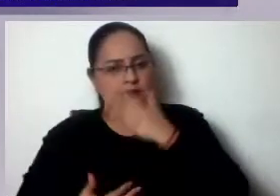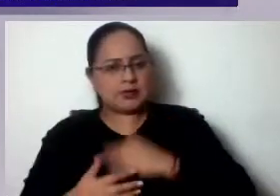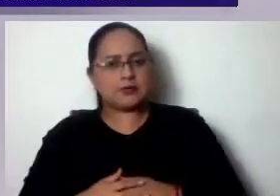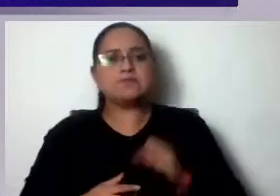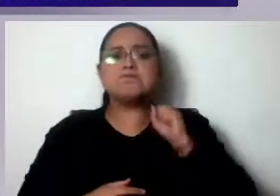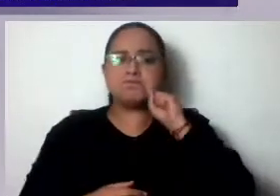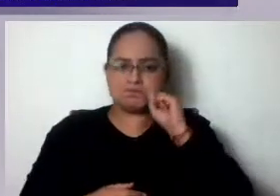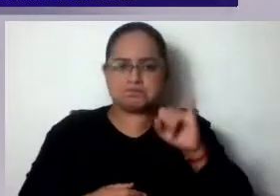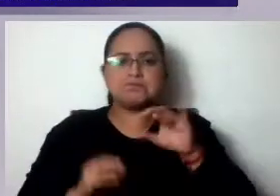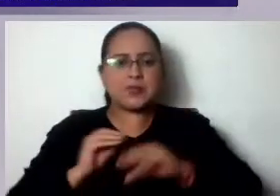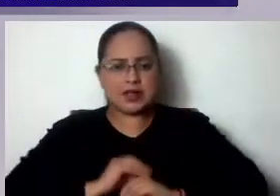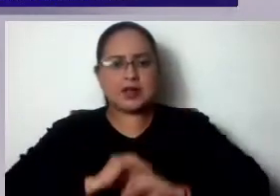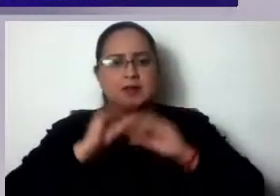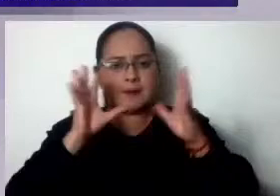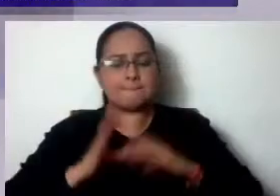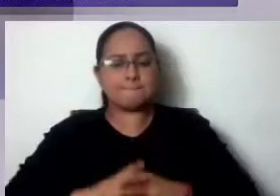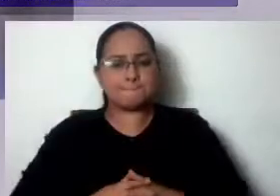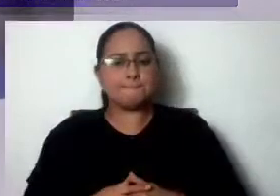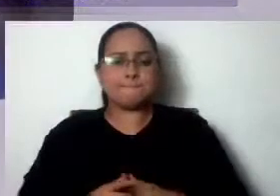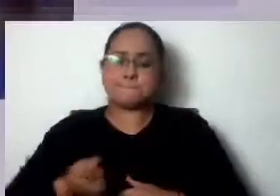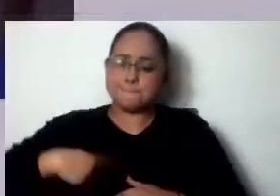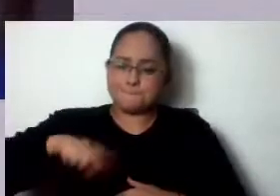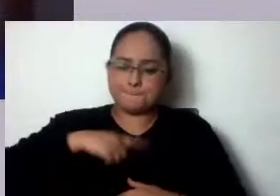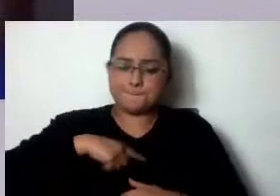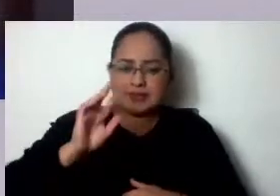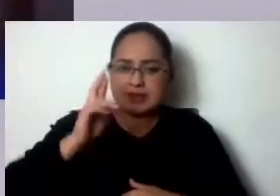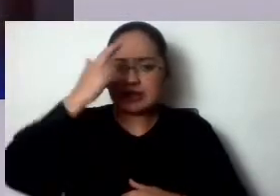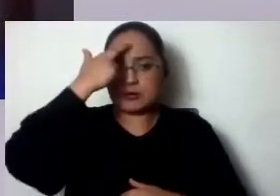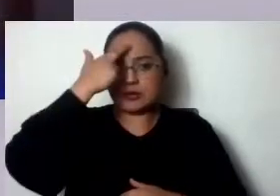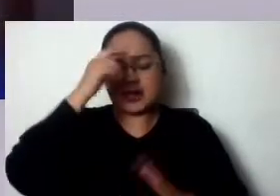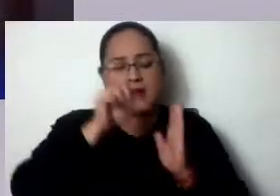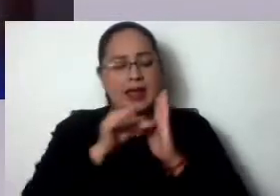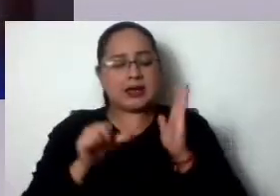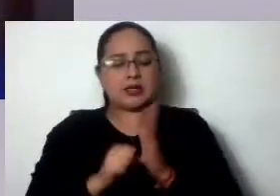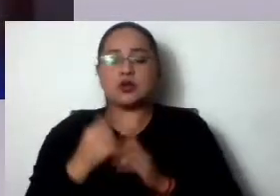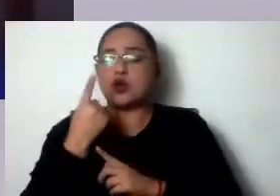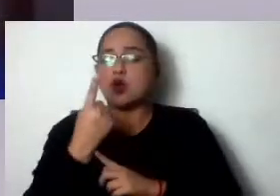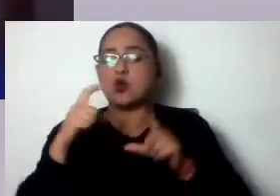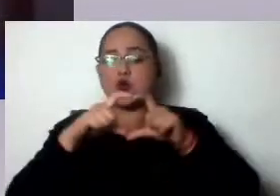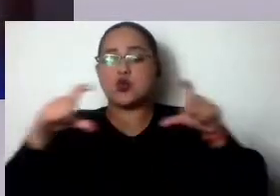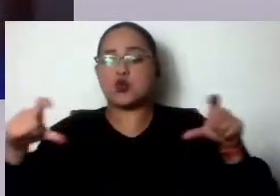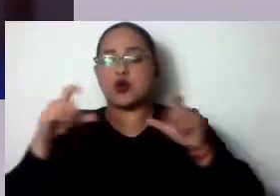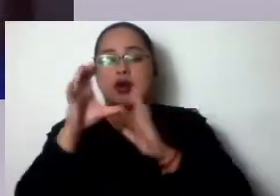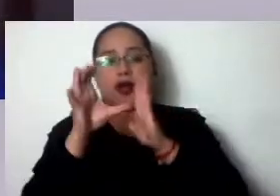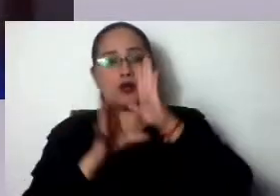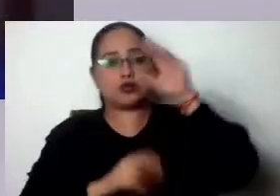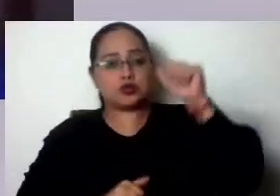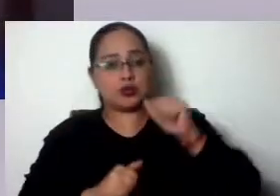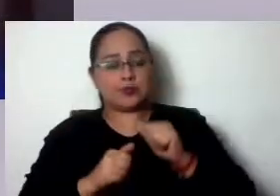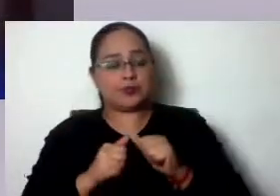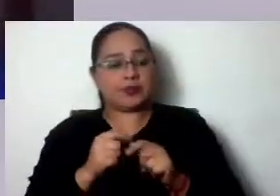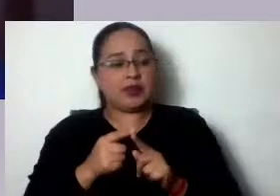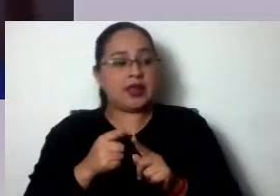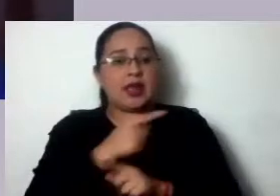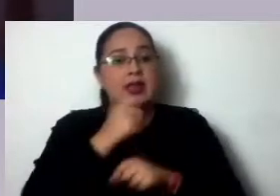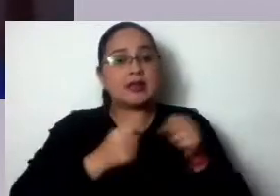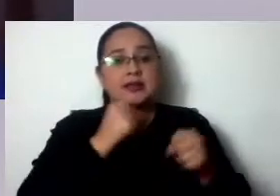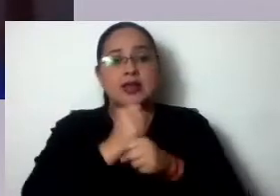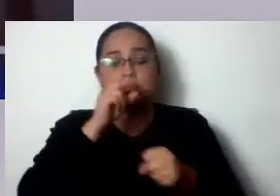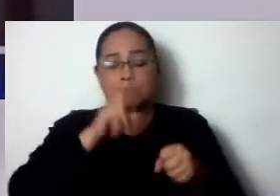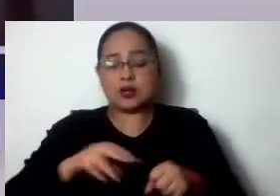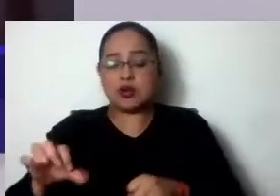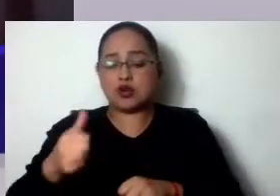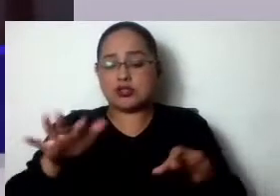sí debemos recordar que el artículo primero constitucional luego de la reforma de 2011